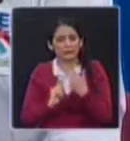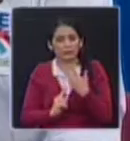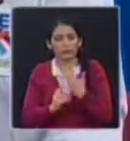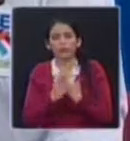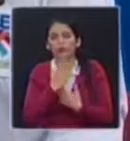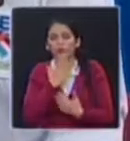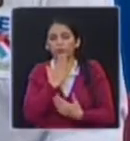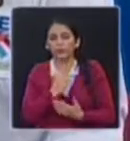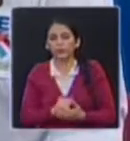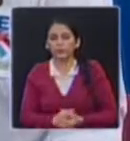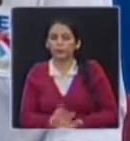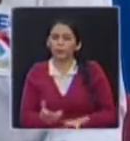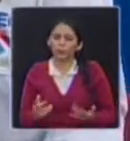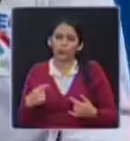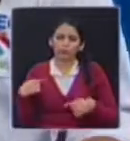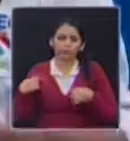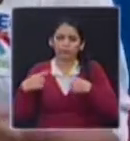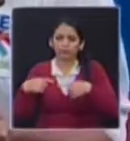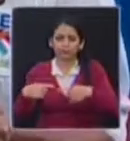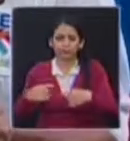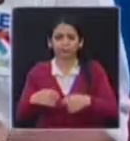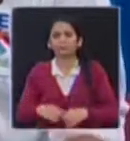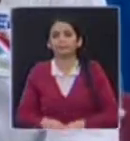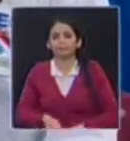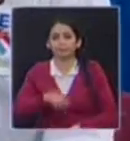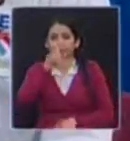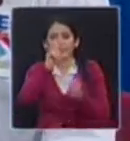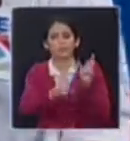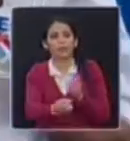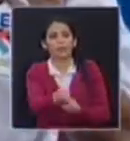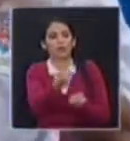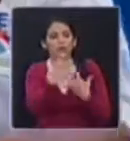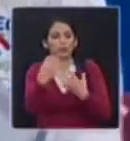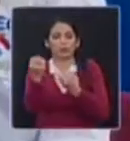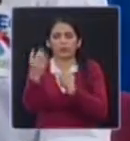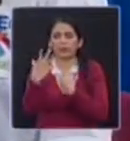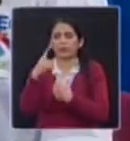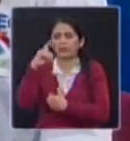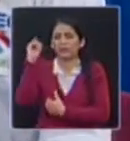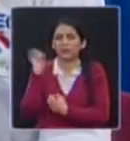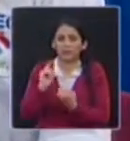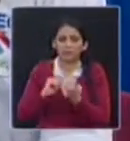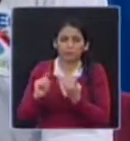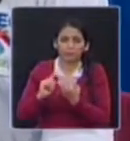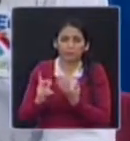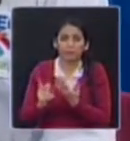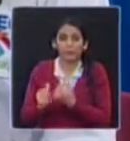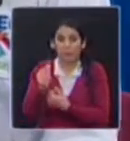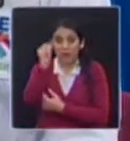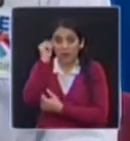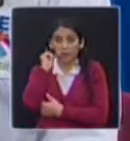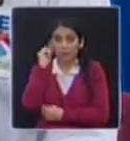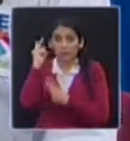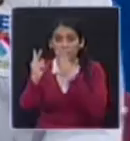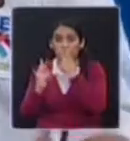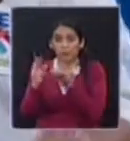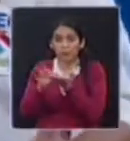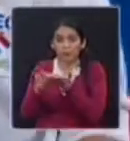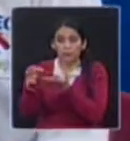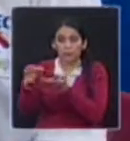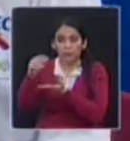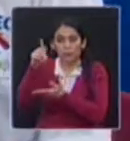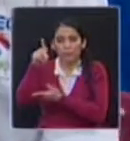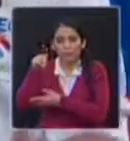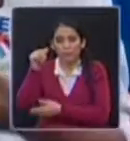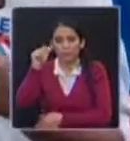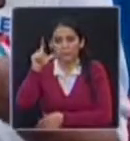escuchando permanentemente lo que sienten los ecuatorianos. Mire usted, ayer estuvimos en la población de Palmar y yo les